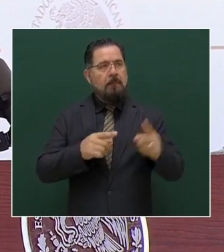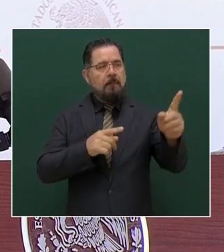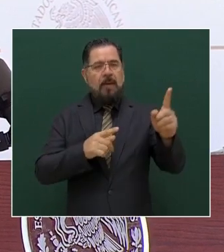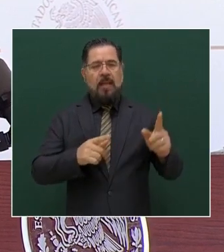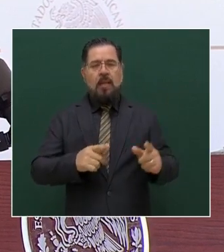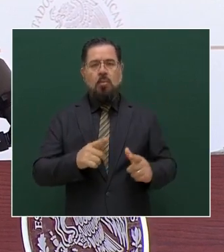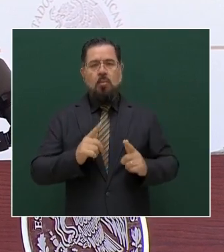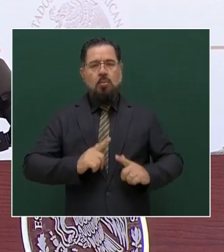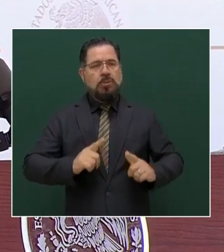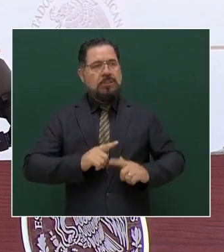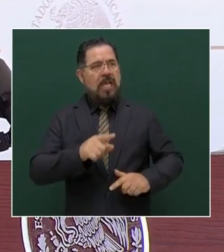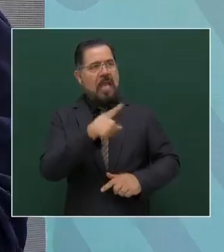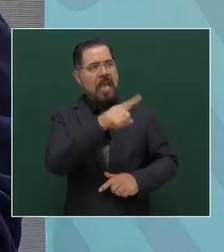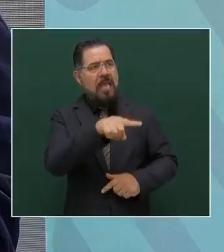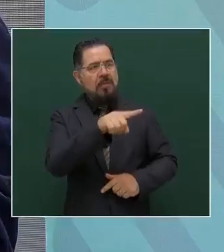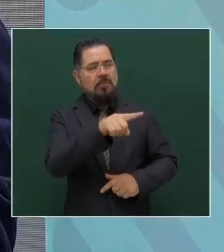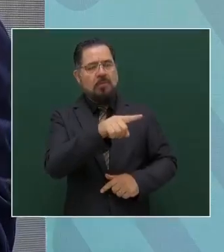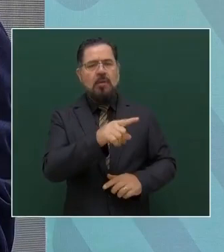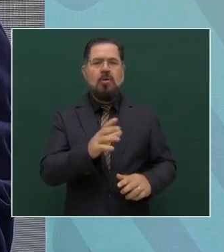para ello